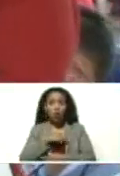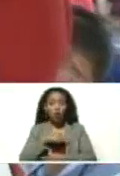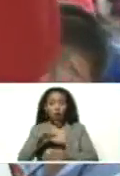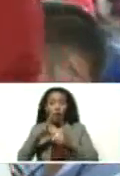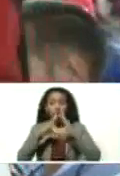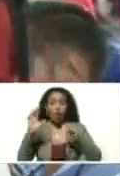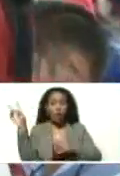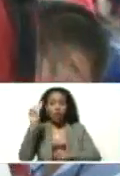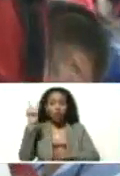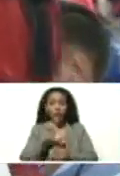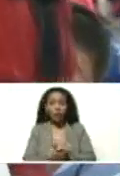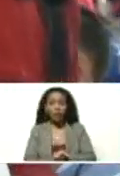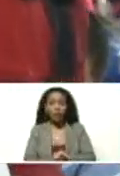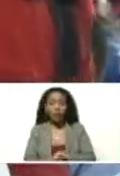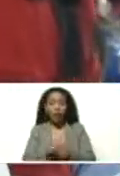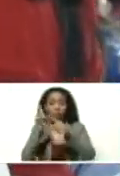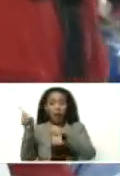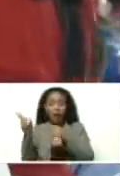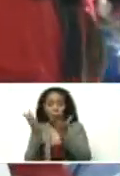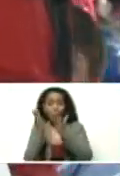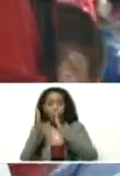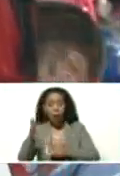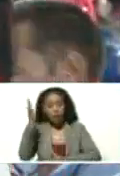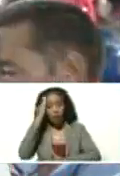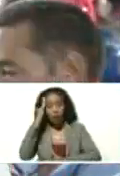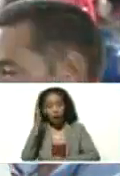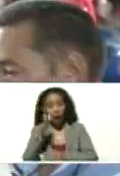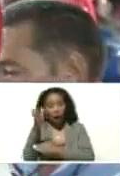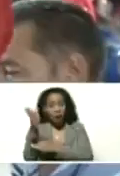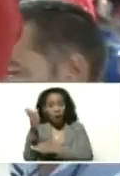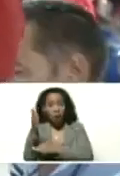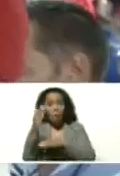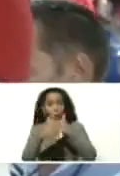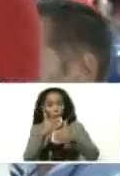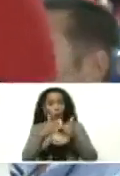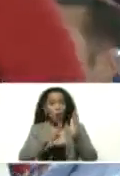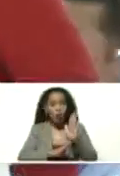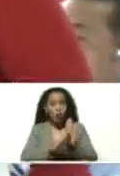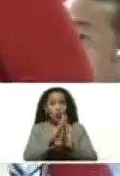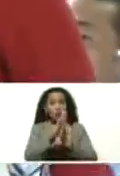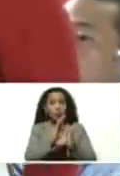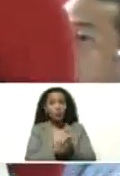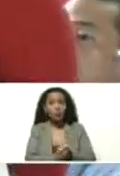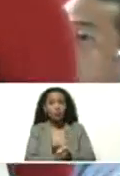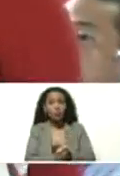toda Venezuela. Desde allí, desde la Escuela de los Saberes, ahí vamos y allá estamos.